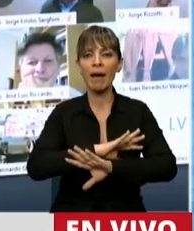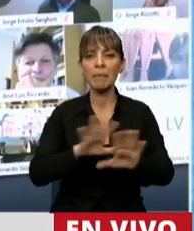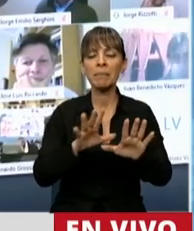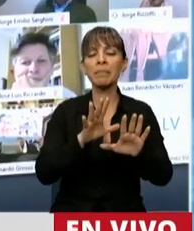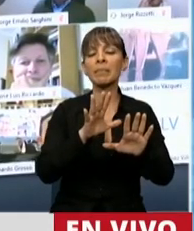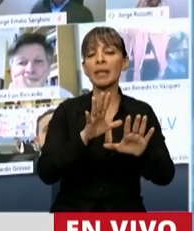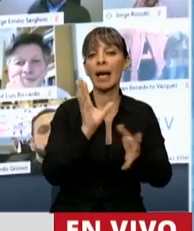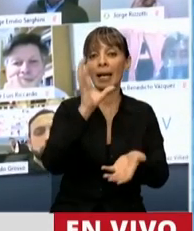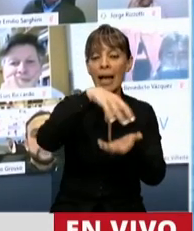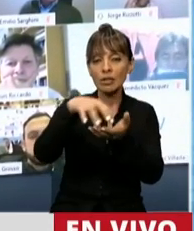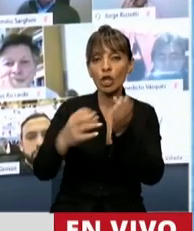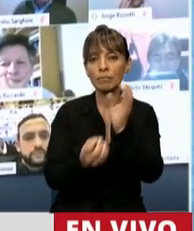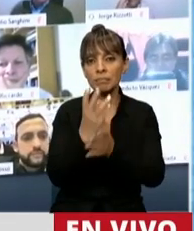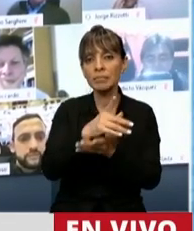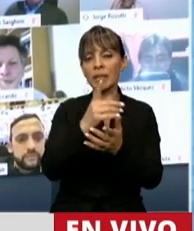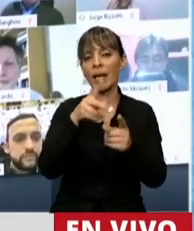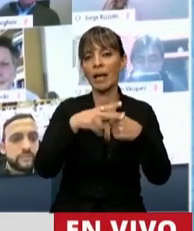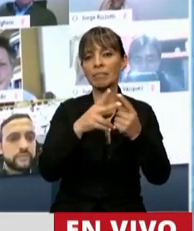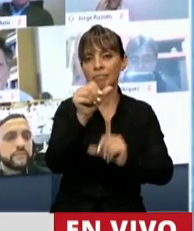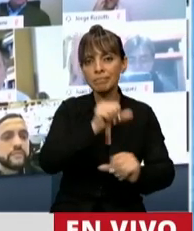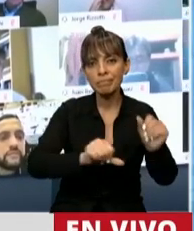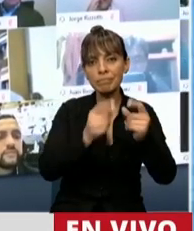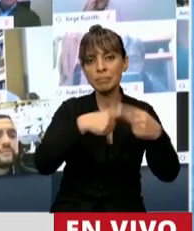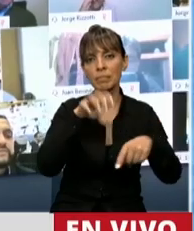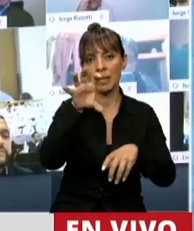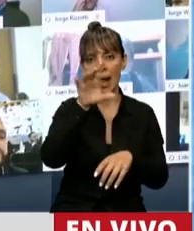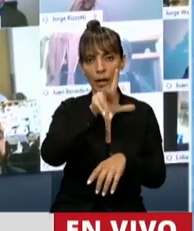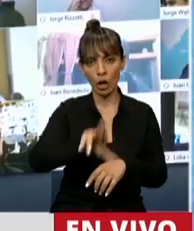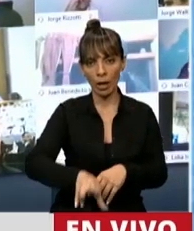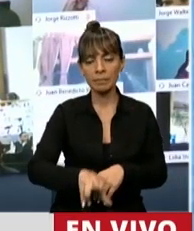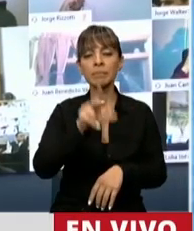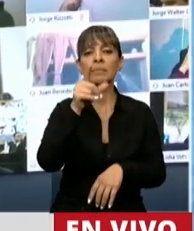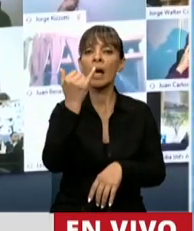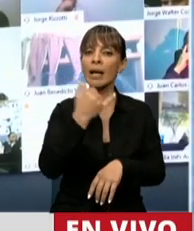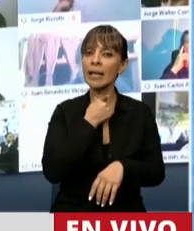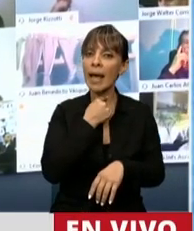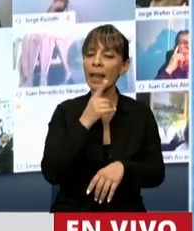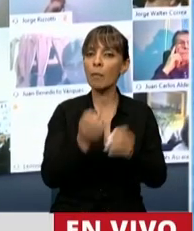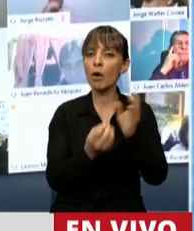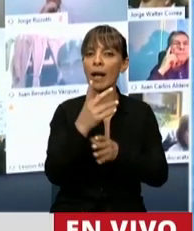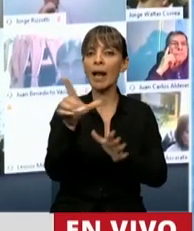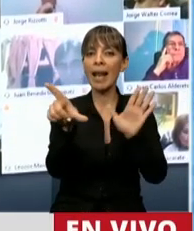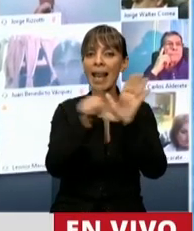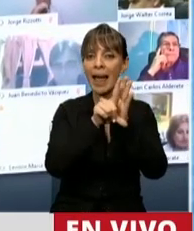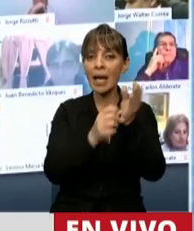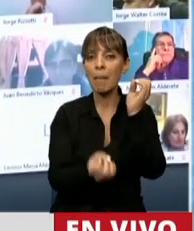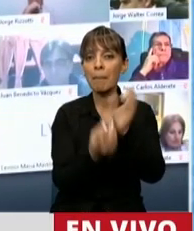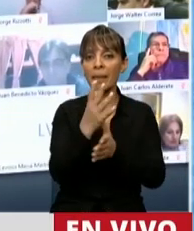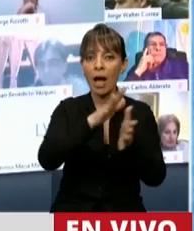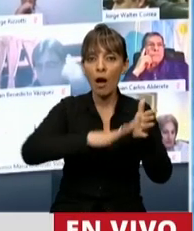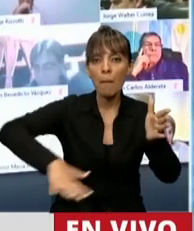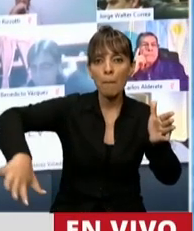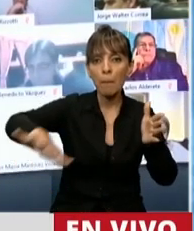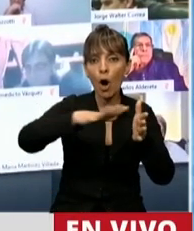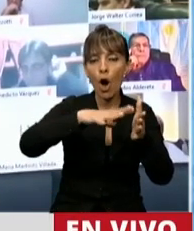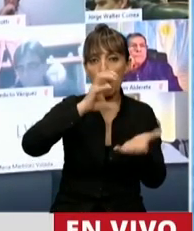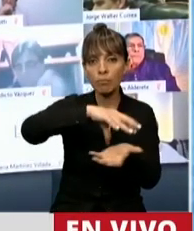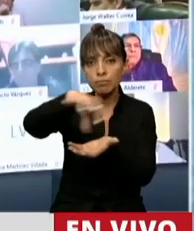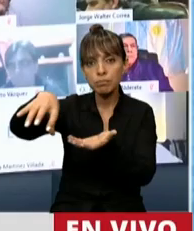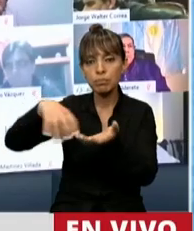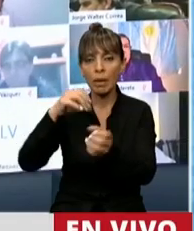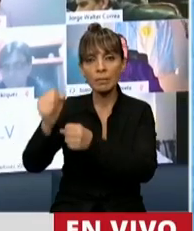de empresas en base tecnológica en nuestro territorio. La Rioja tiene previsto crear por ley un polo tecnológico como agencia provincial de